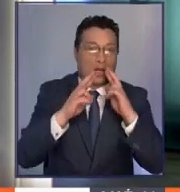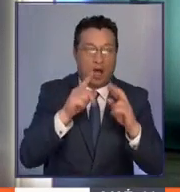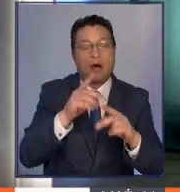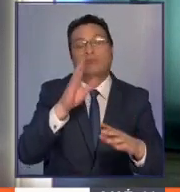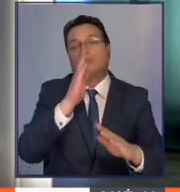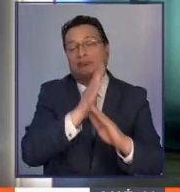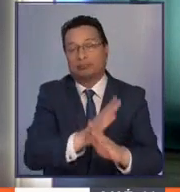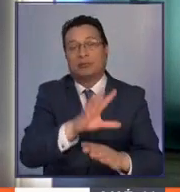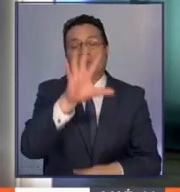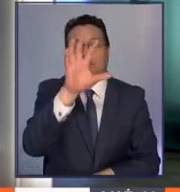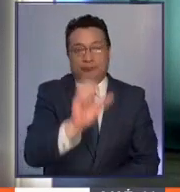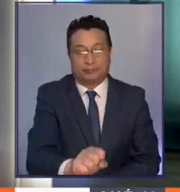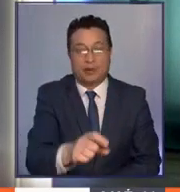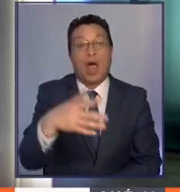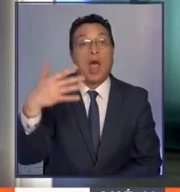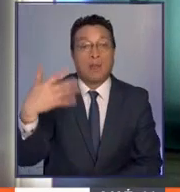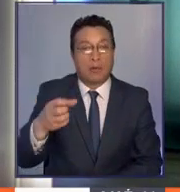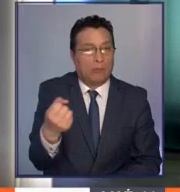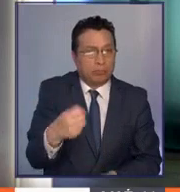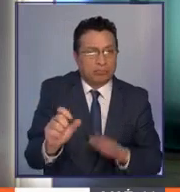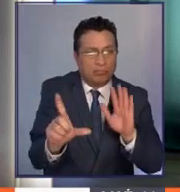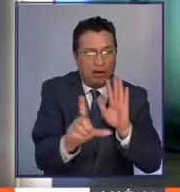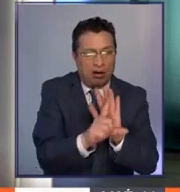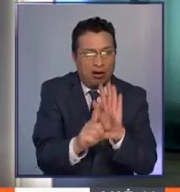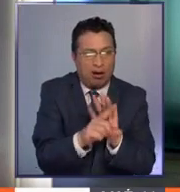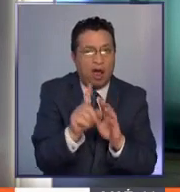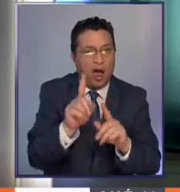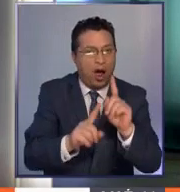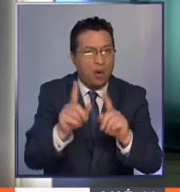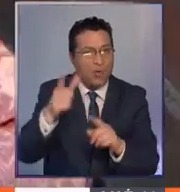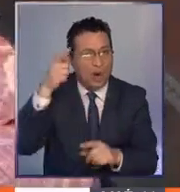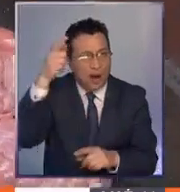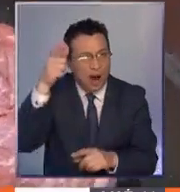se detectó una importante irregularidad en algunas carnicerías.